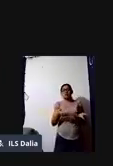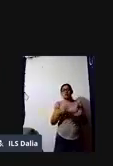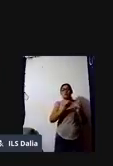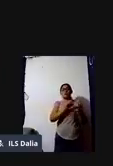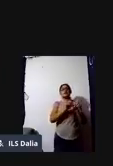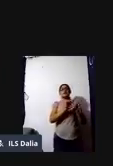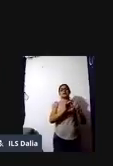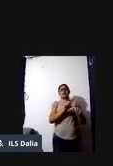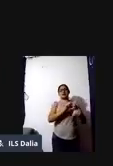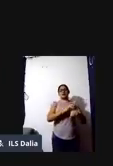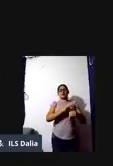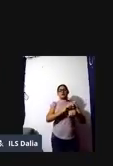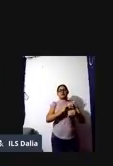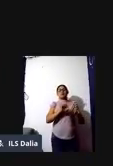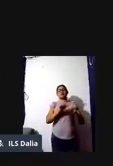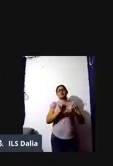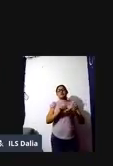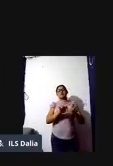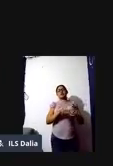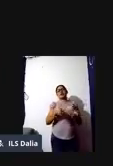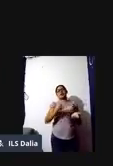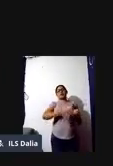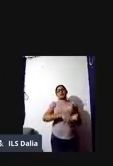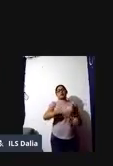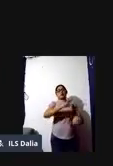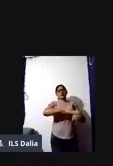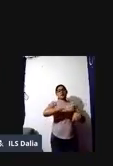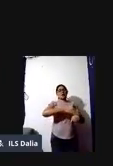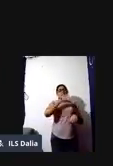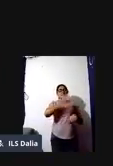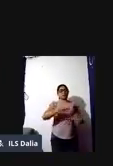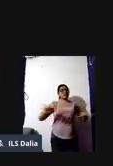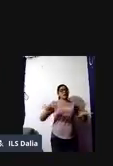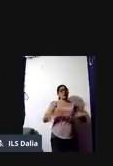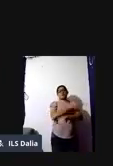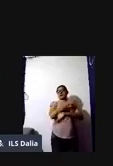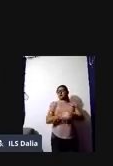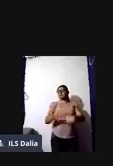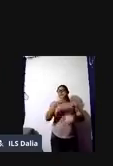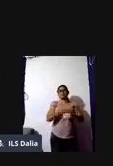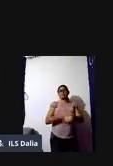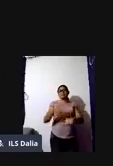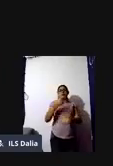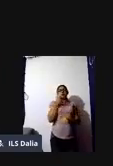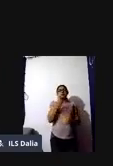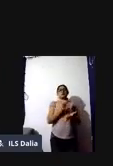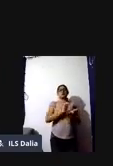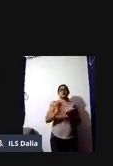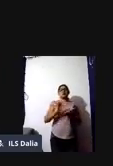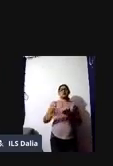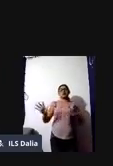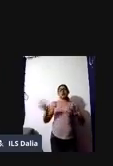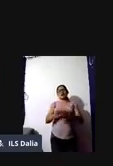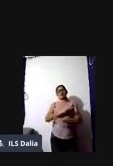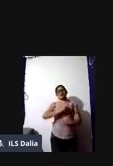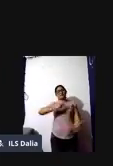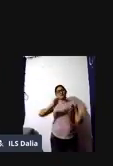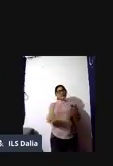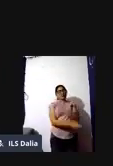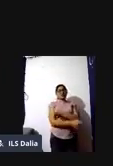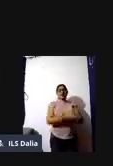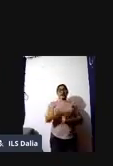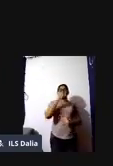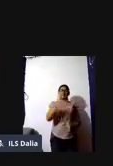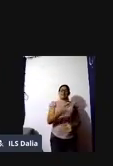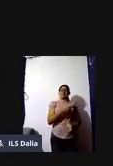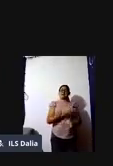oficina, ¿no? Va a haber un cambio para estos temas del presupuesto. Entonces va a haber un cambio tremendo, requiere una